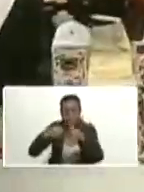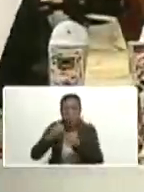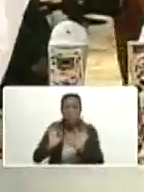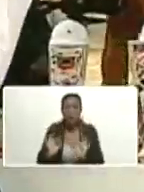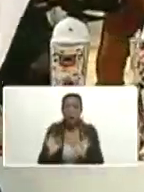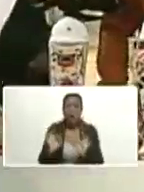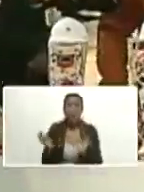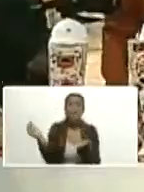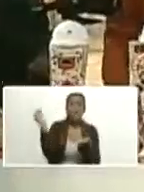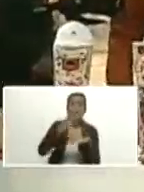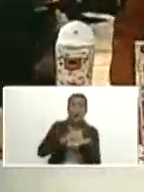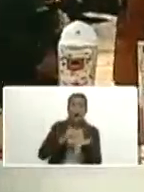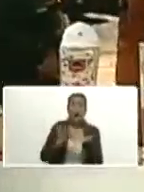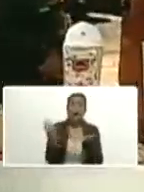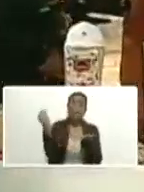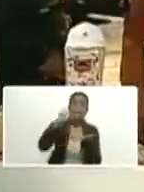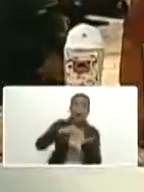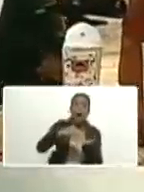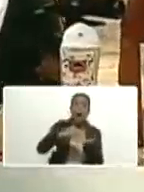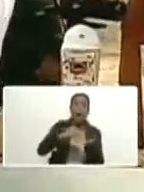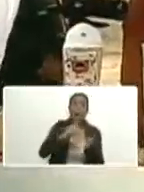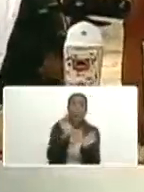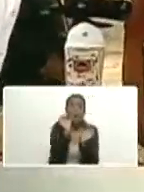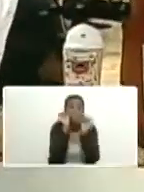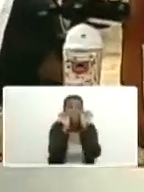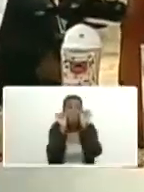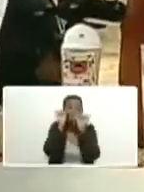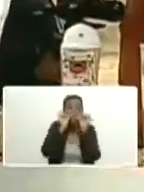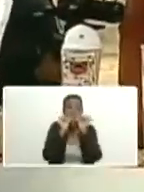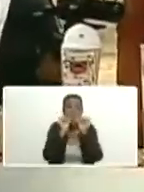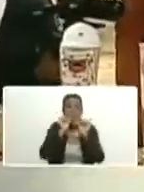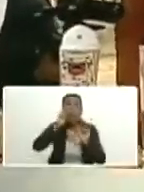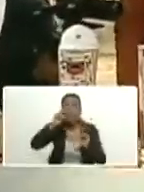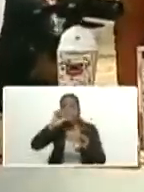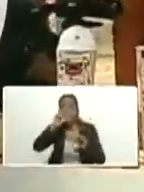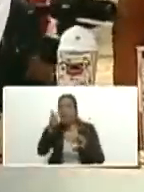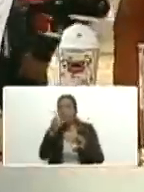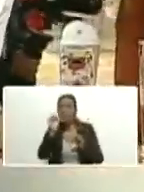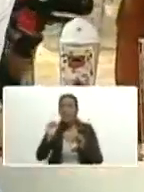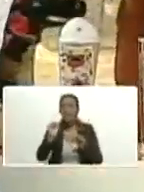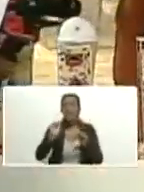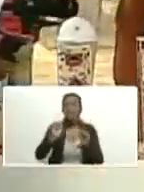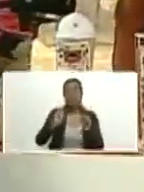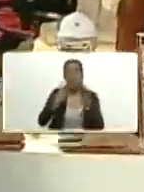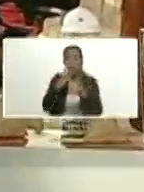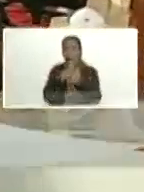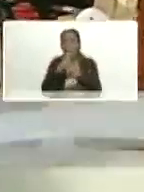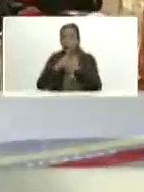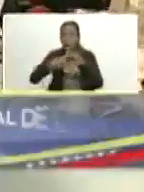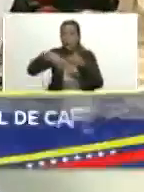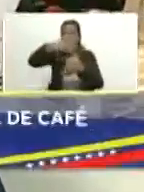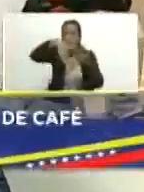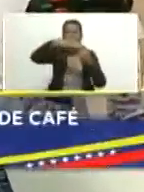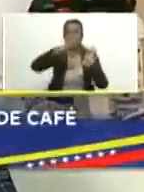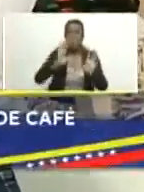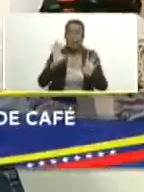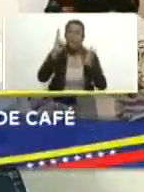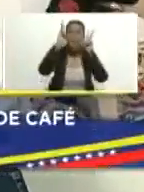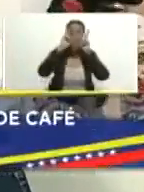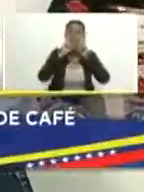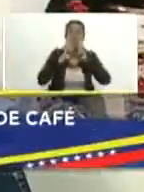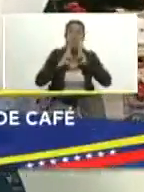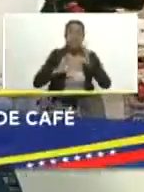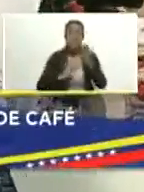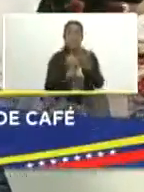y que además le adicionamos los micronutrientes como el magnesio, el calcio y el azufre para generar que una planta más limpia,